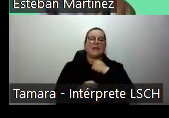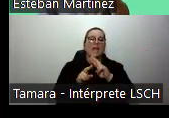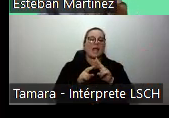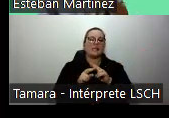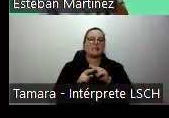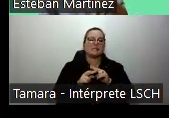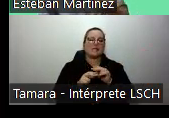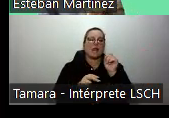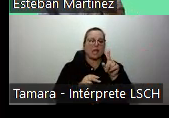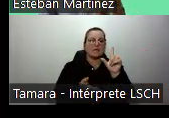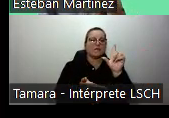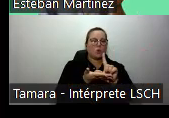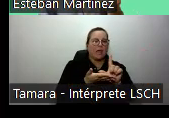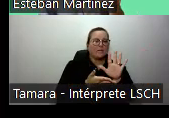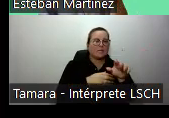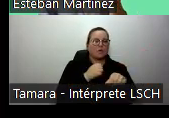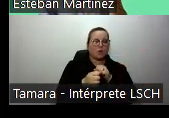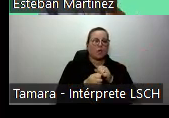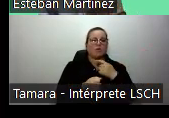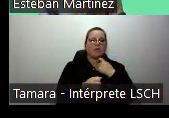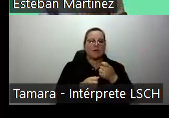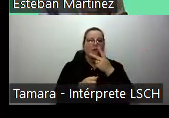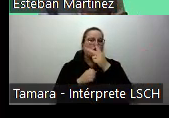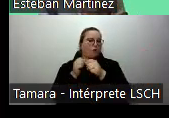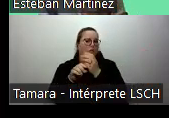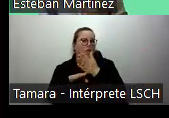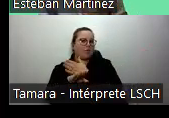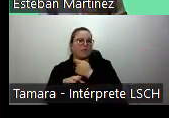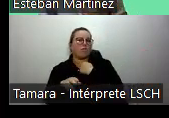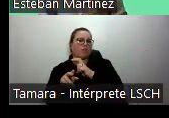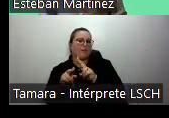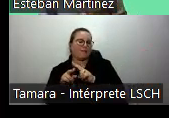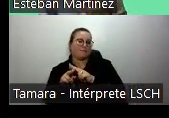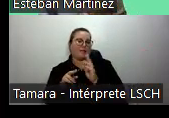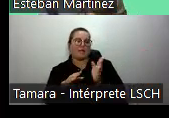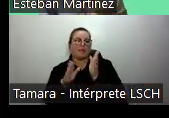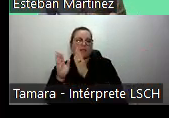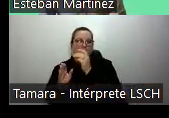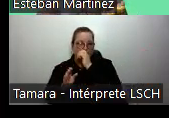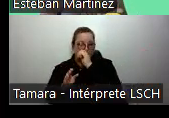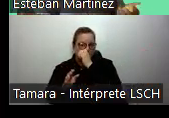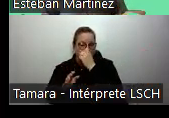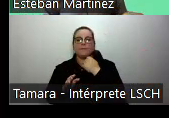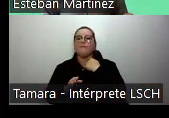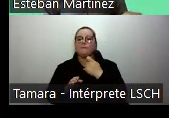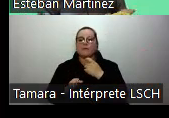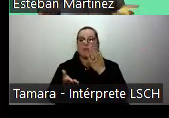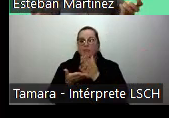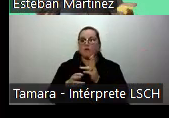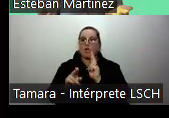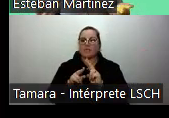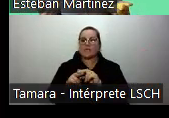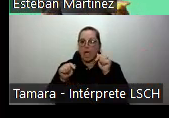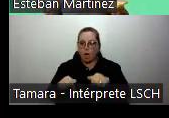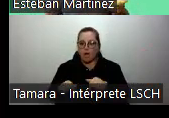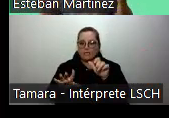para estar en ese lugar en 5 años más Qué tiene que haber pasado en 12 años ya y después Bueno qué es lo que tienes que pasar ahora a la acción porque tienes que